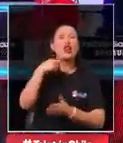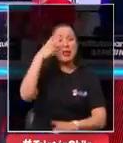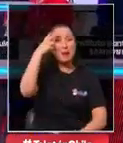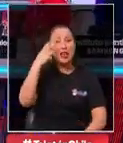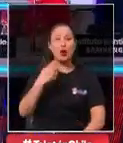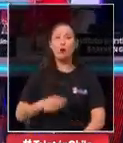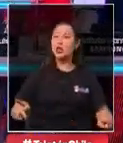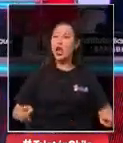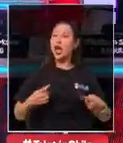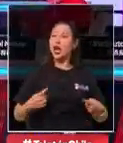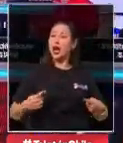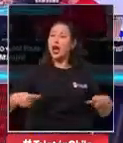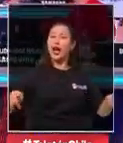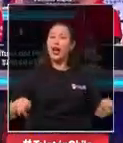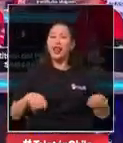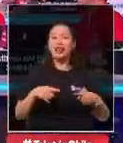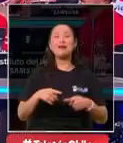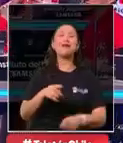Bueno,